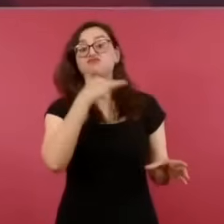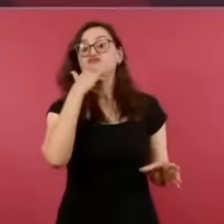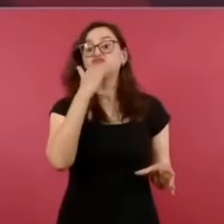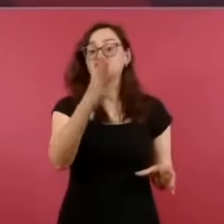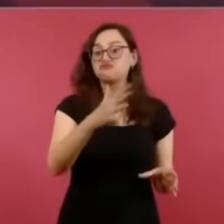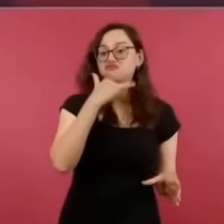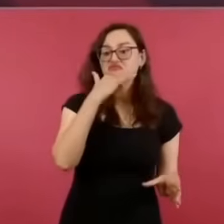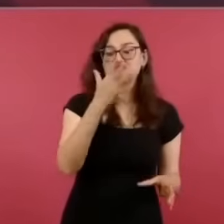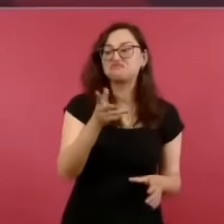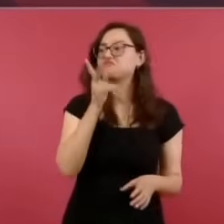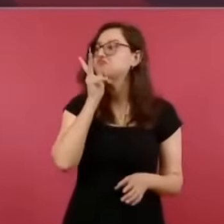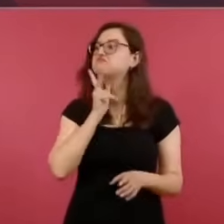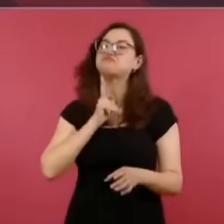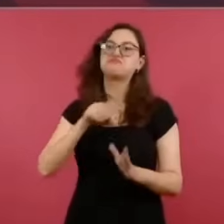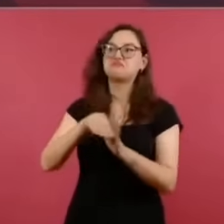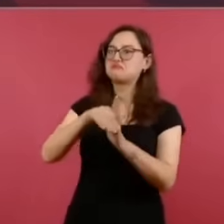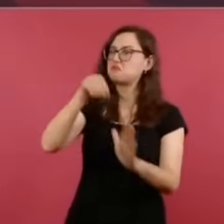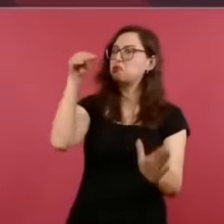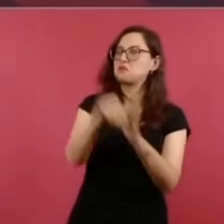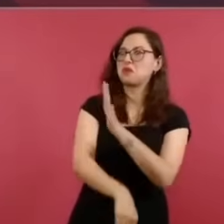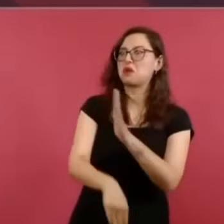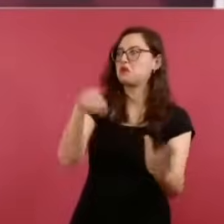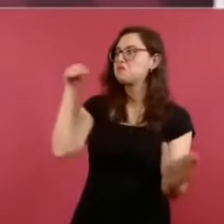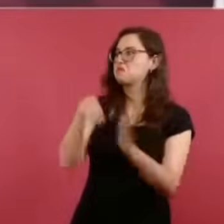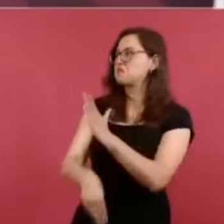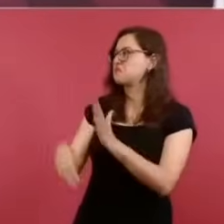toda la industria petrolera.